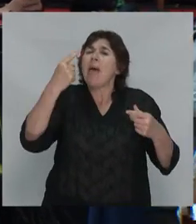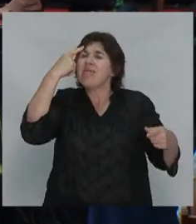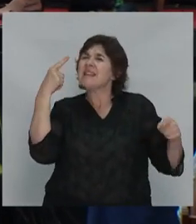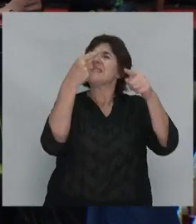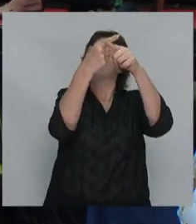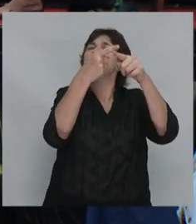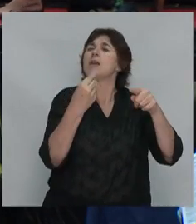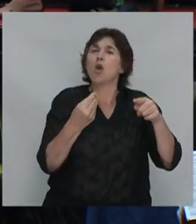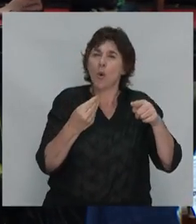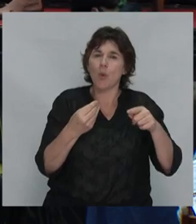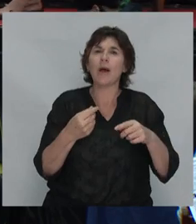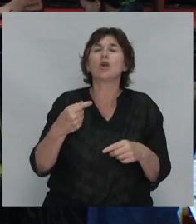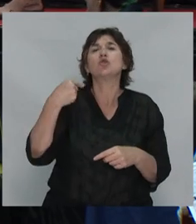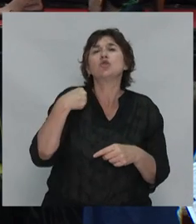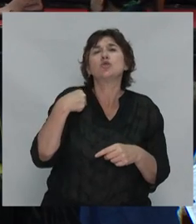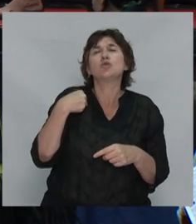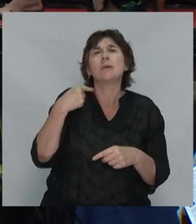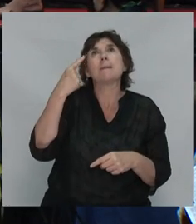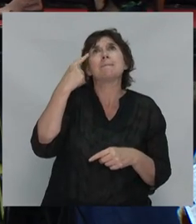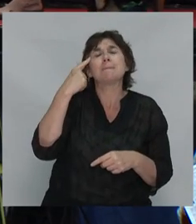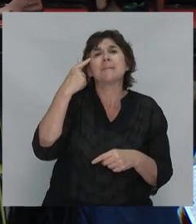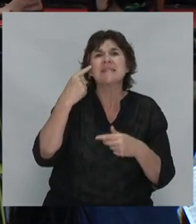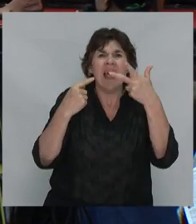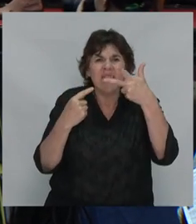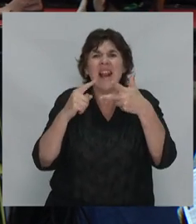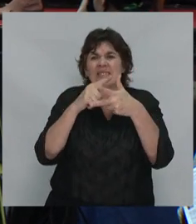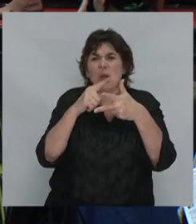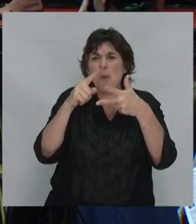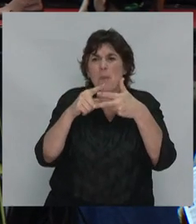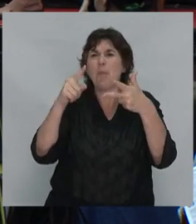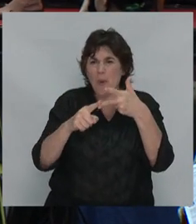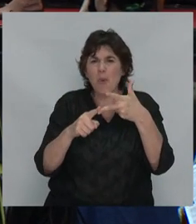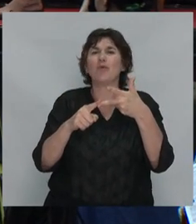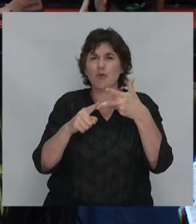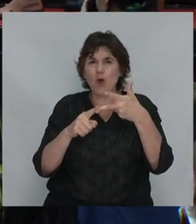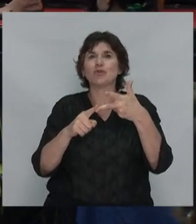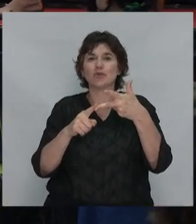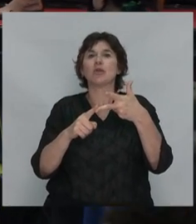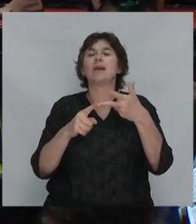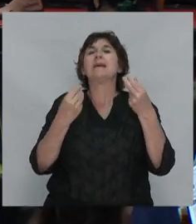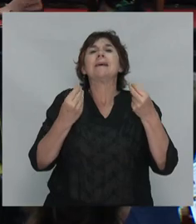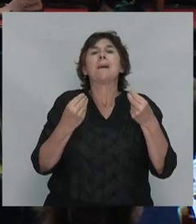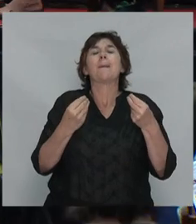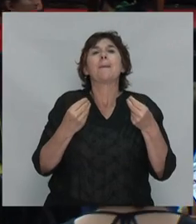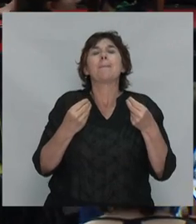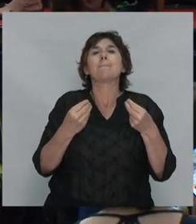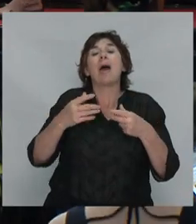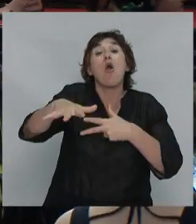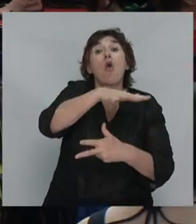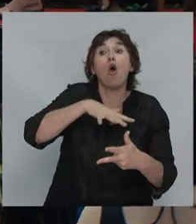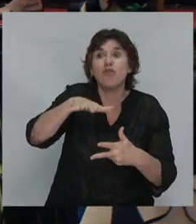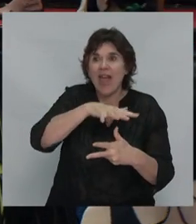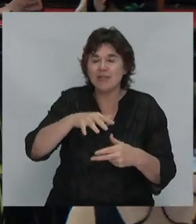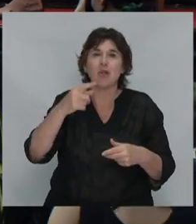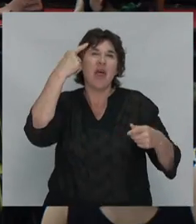yo traté de pensar cuando me dijeron la tarea tres puntos que el contexto y enfoque define bastante porque si hablo de